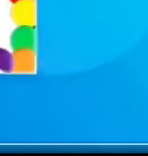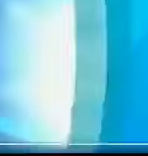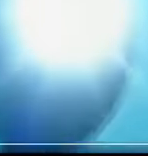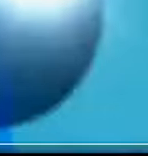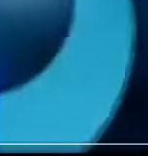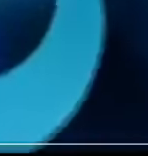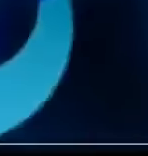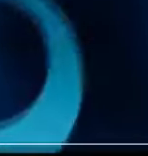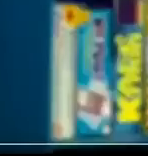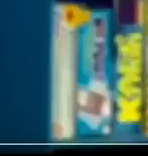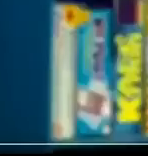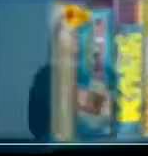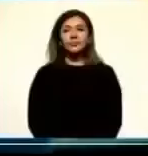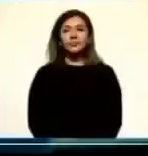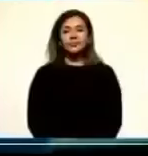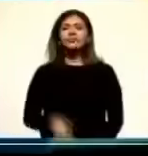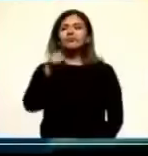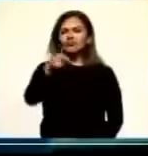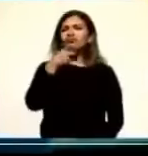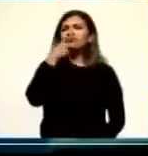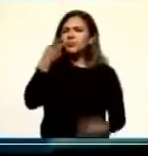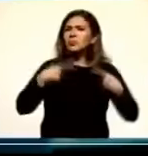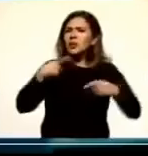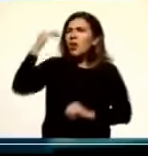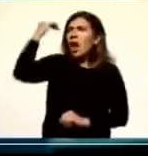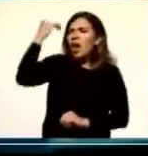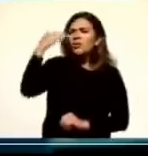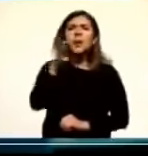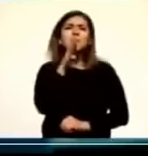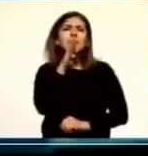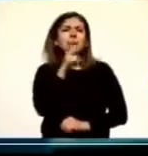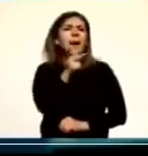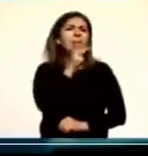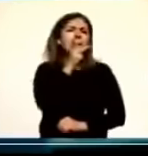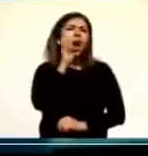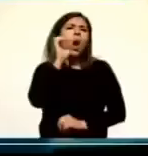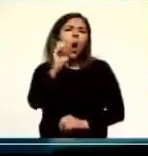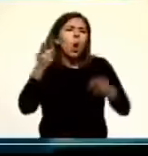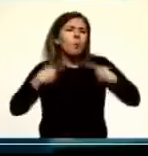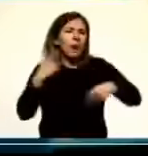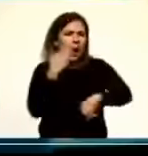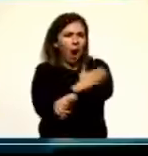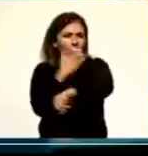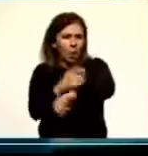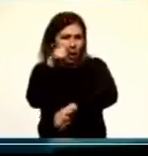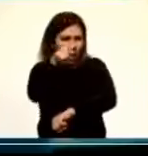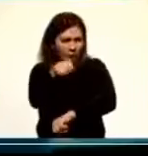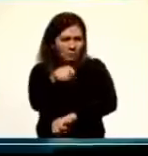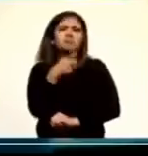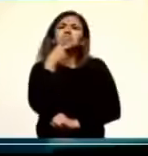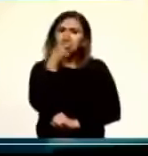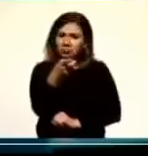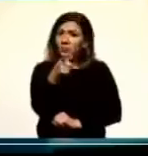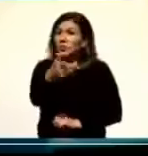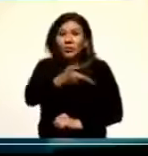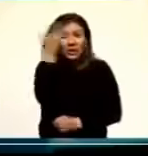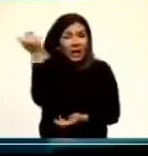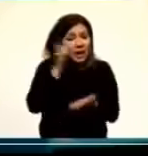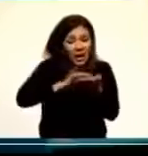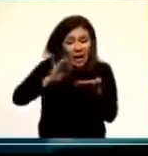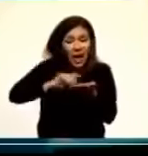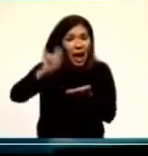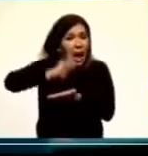Gracias. Pide a un adulto, mamá o papá, o quien esté contigo en casa, si todavía no sabes